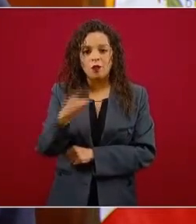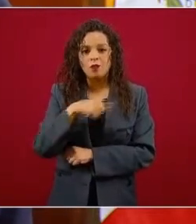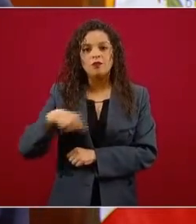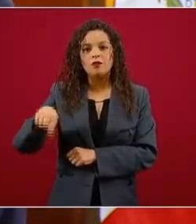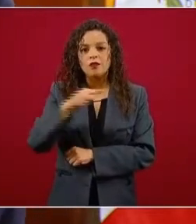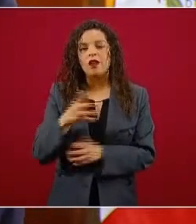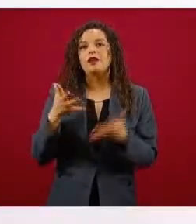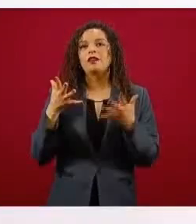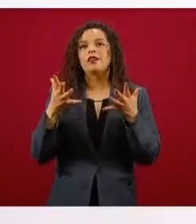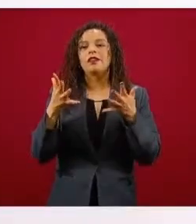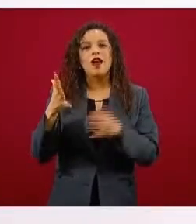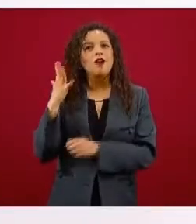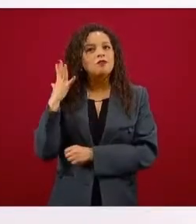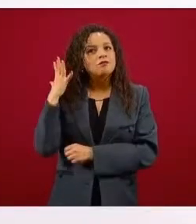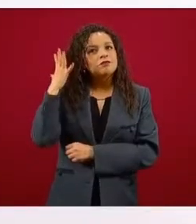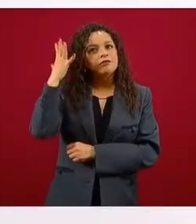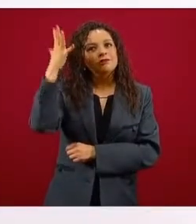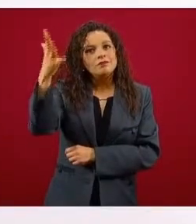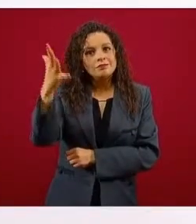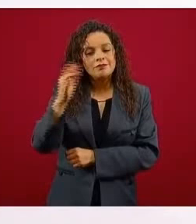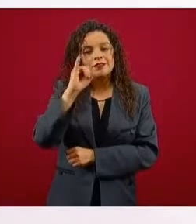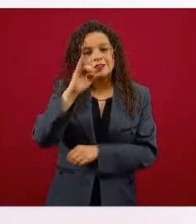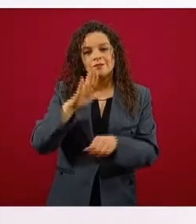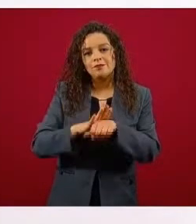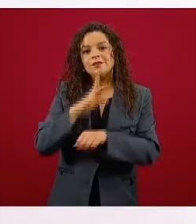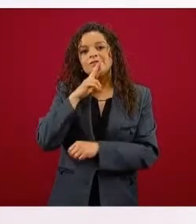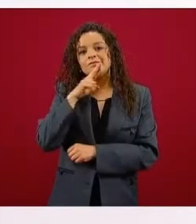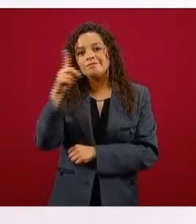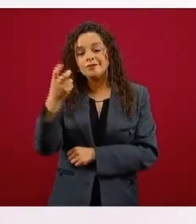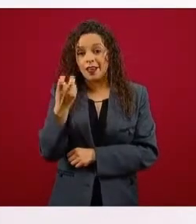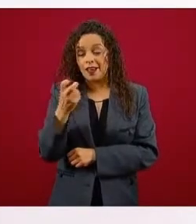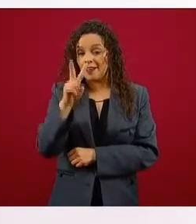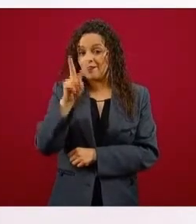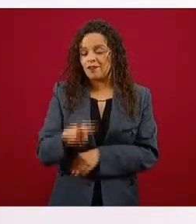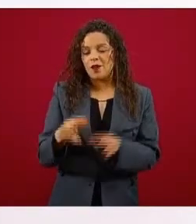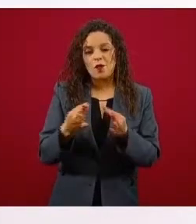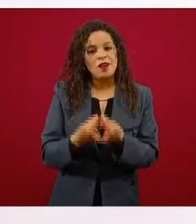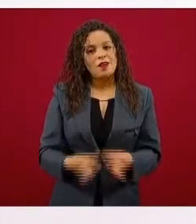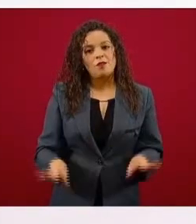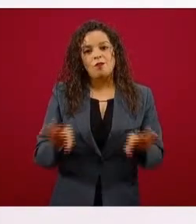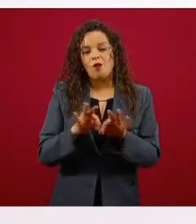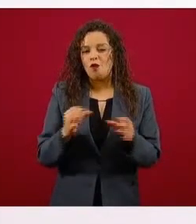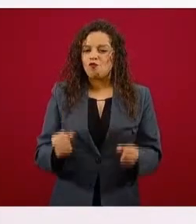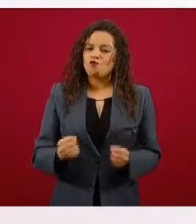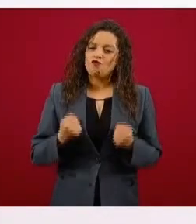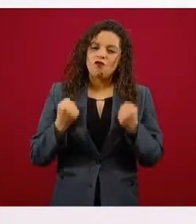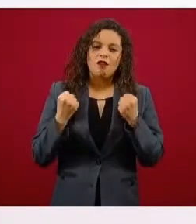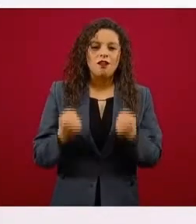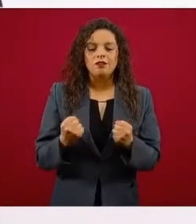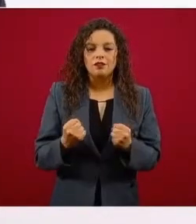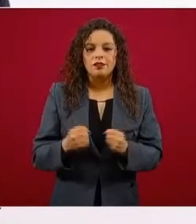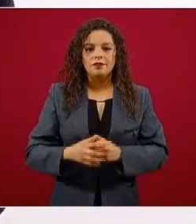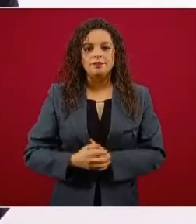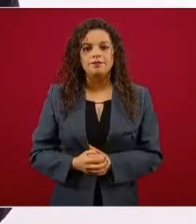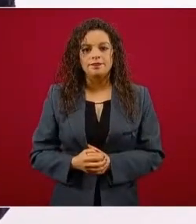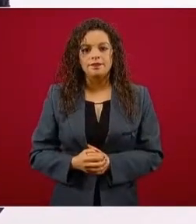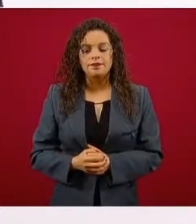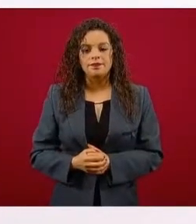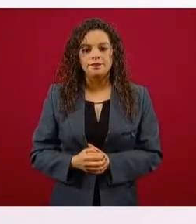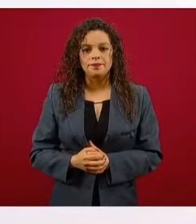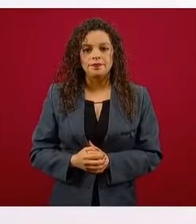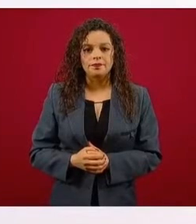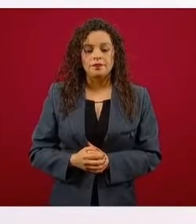esperanza. La esperanza, que es una fuerza muy poderosa. La mayoría de los